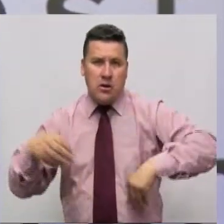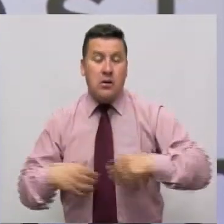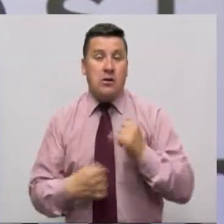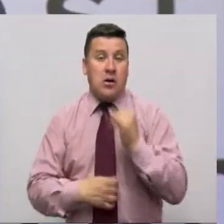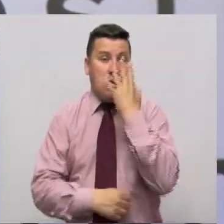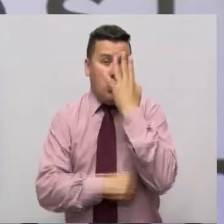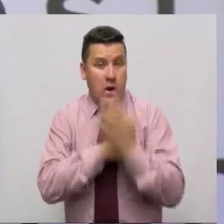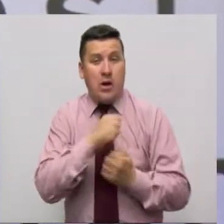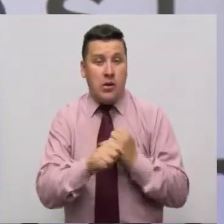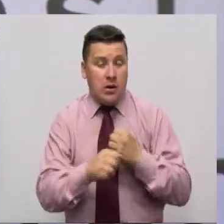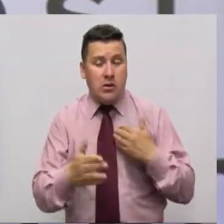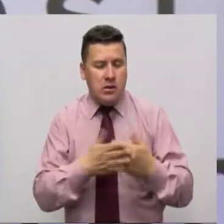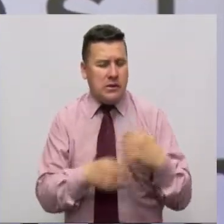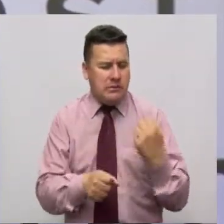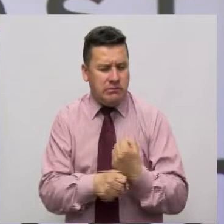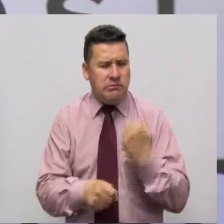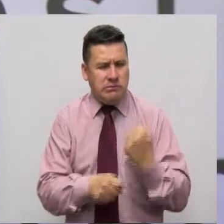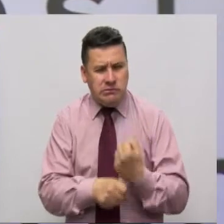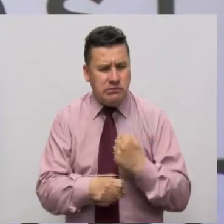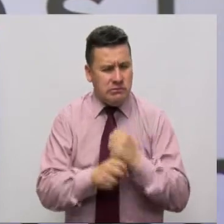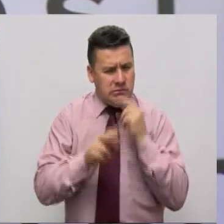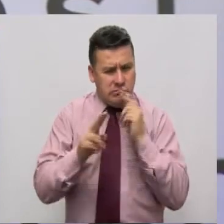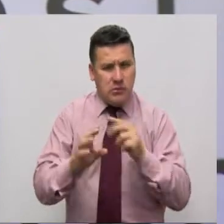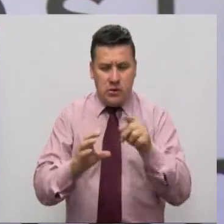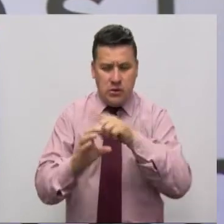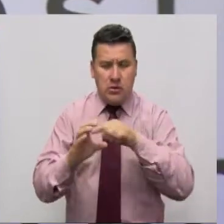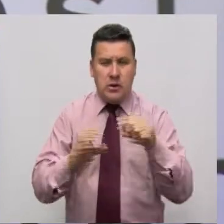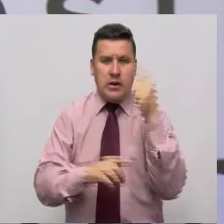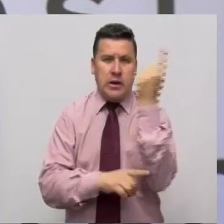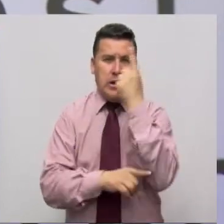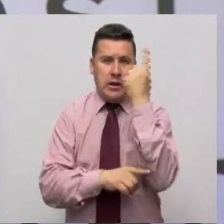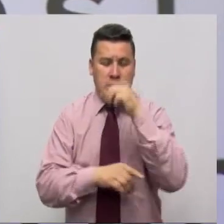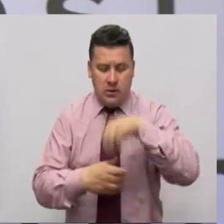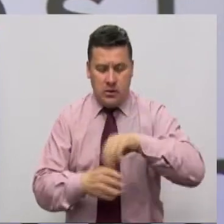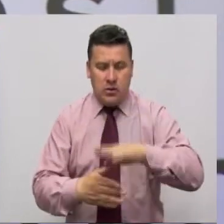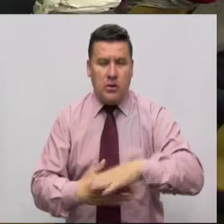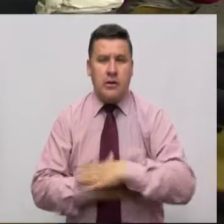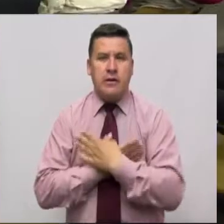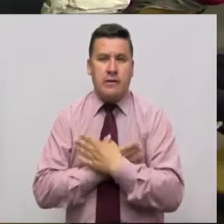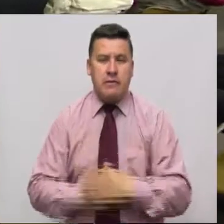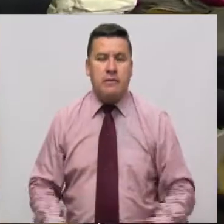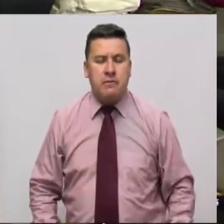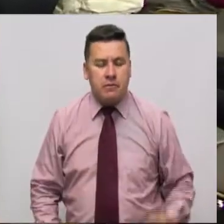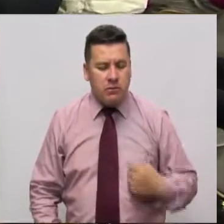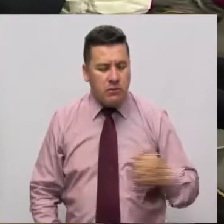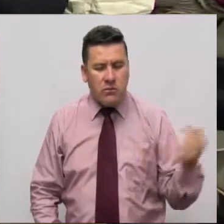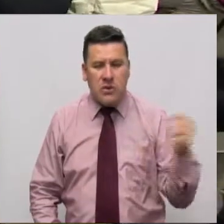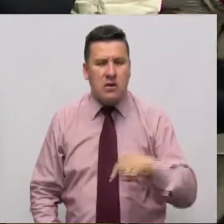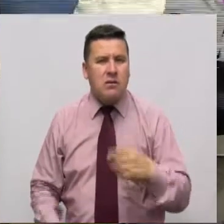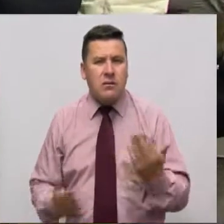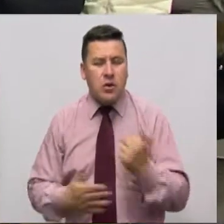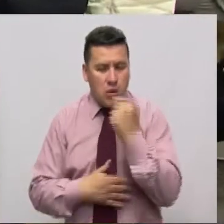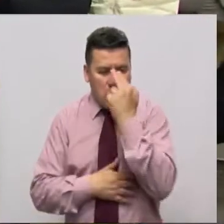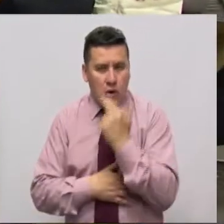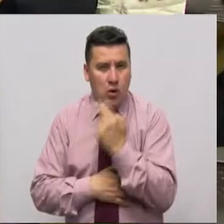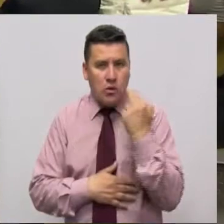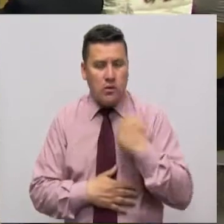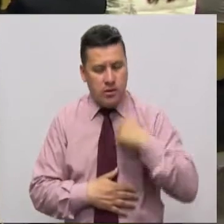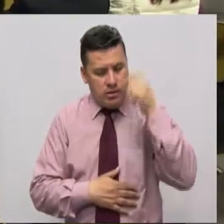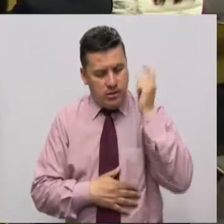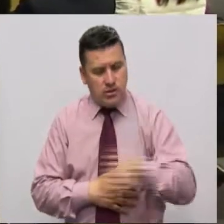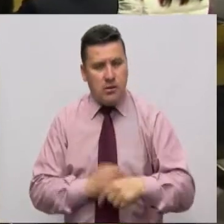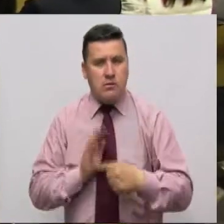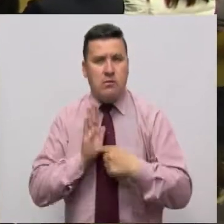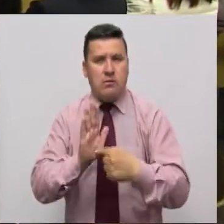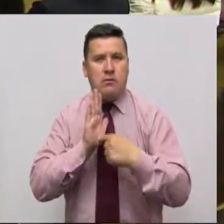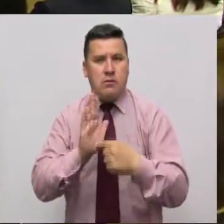entendido en estos 4 años de trabajo al frente de la Contraloría General de la República. He venido a cumplir